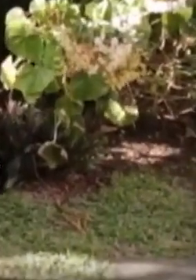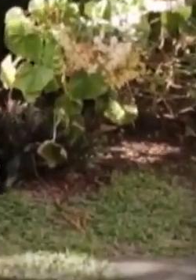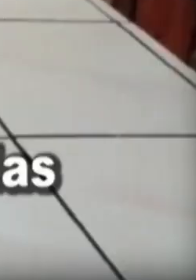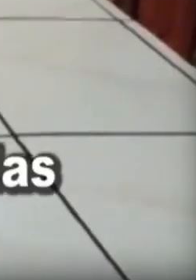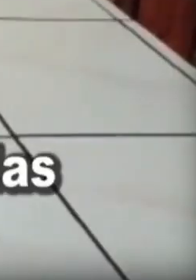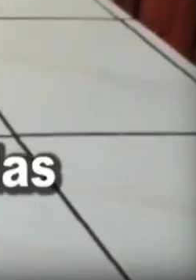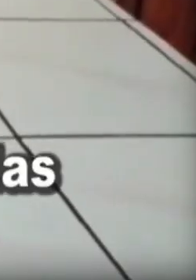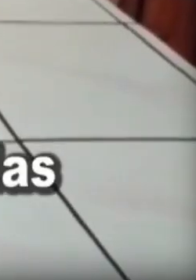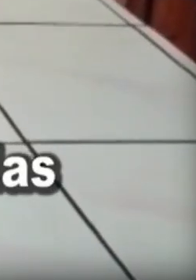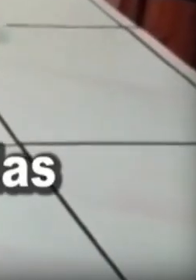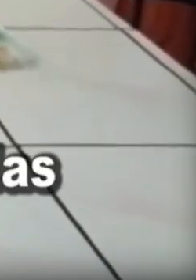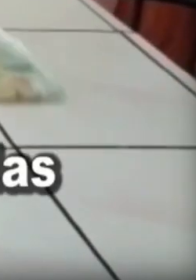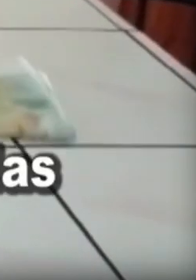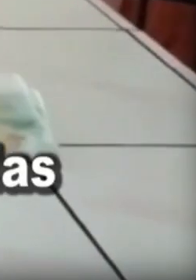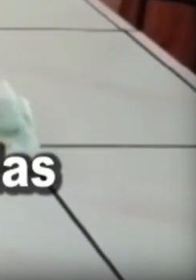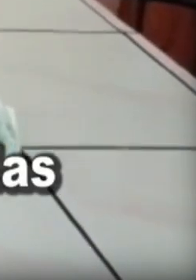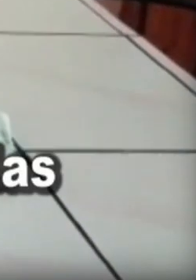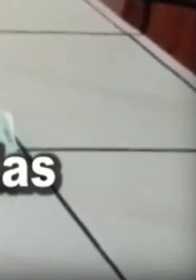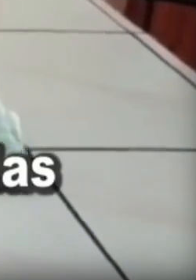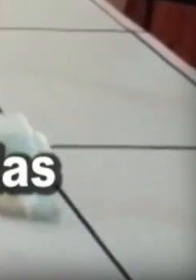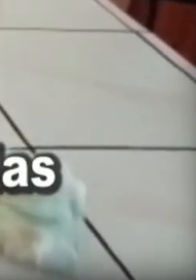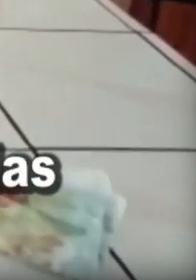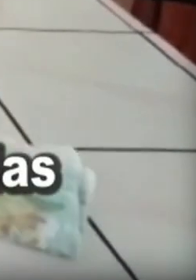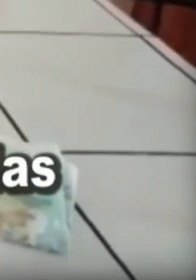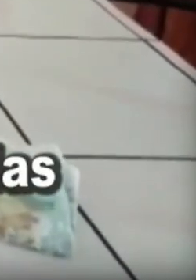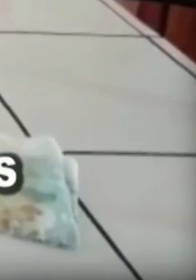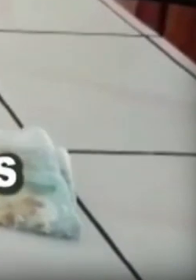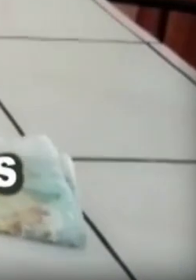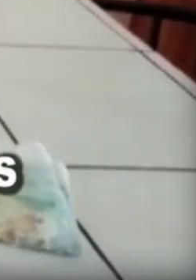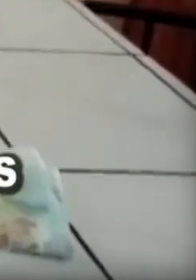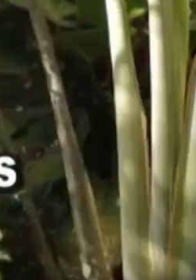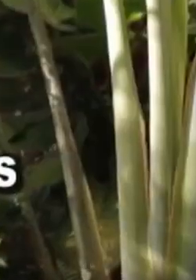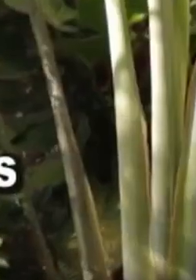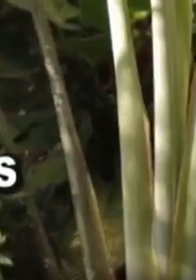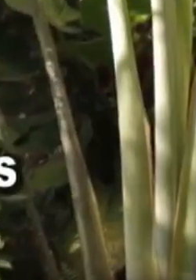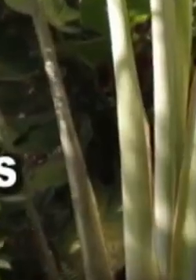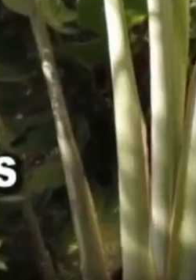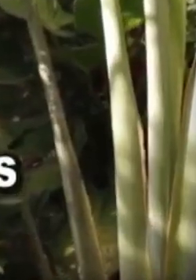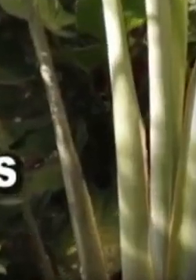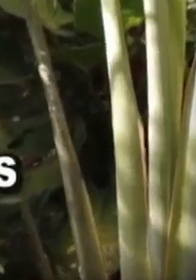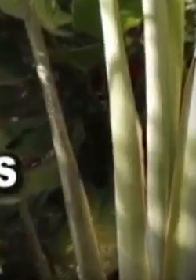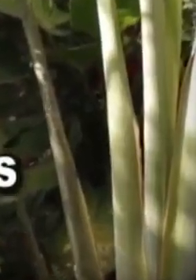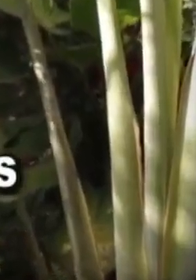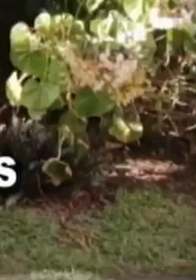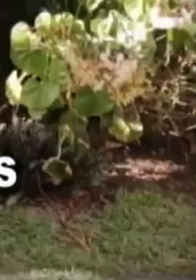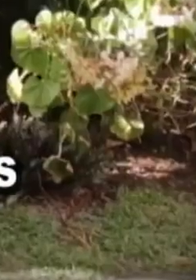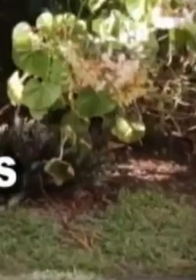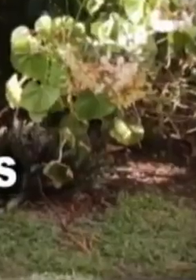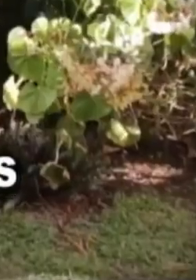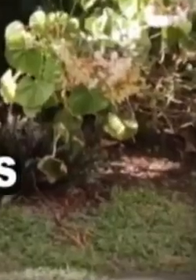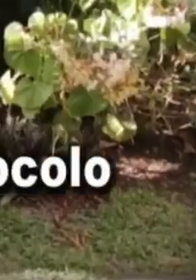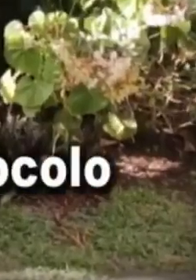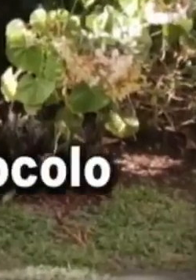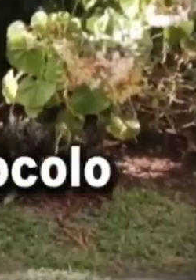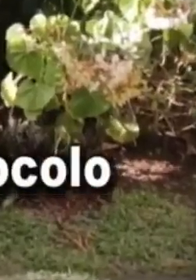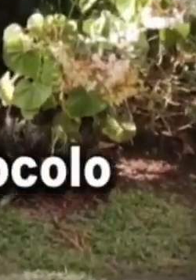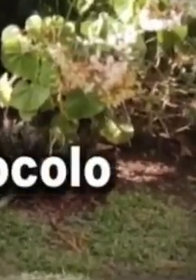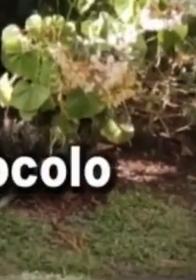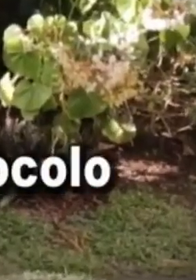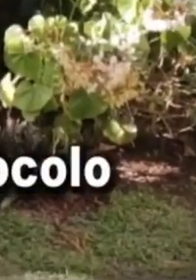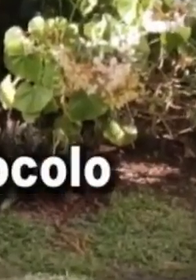alrededor. Estemos desinfectando todas las superficies de nuestras casas o lugares de trabajo.